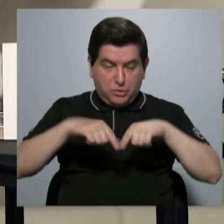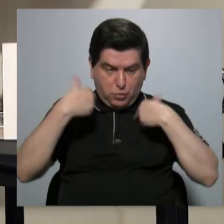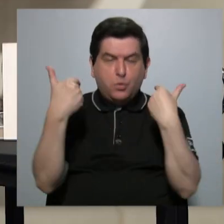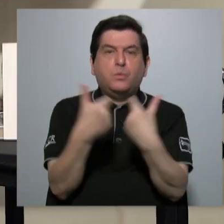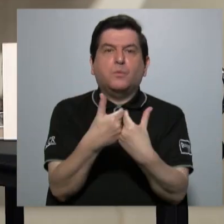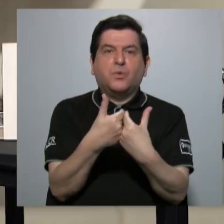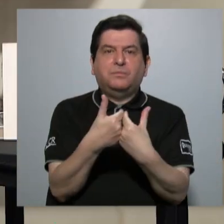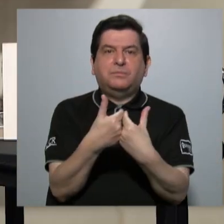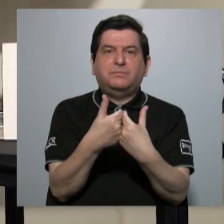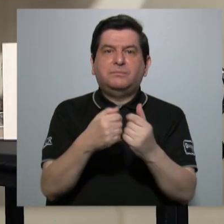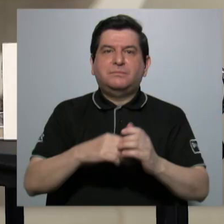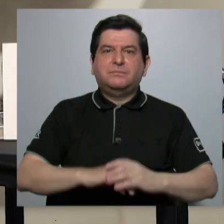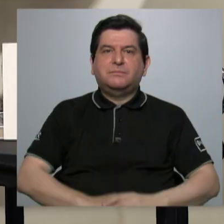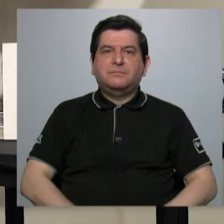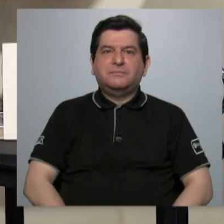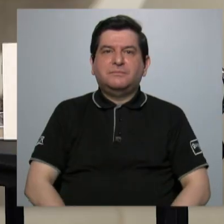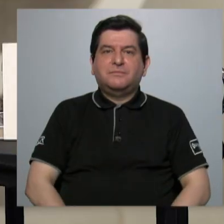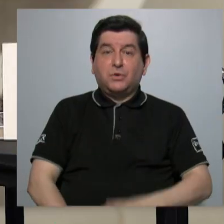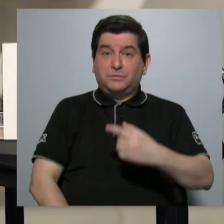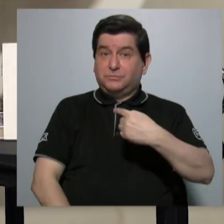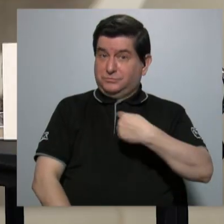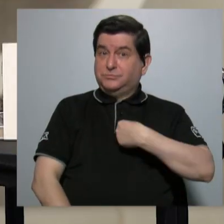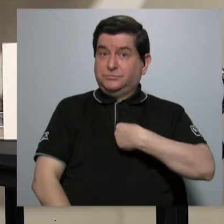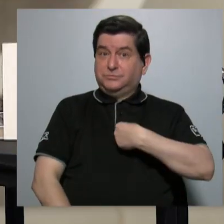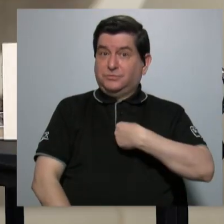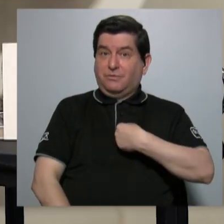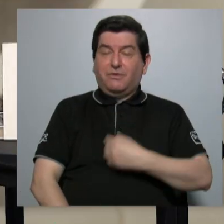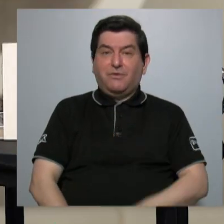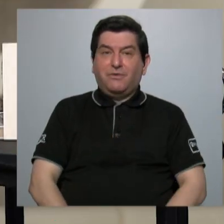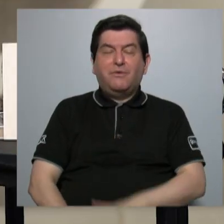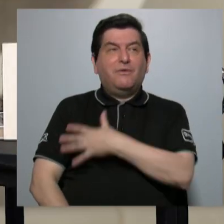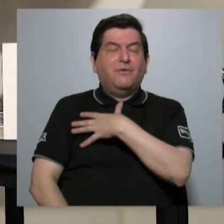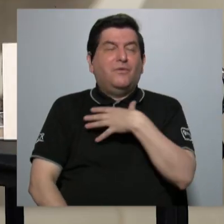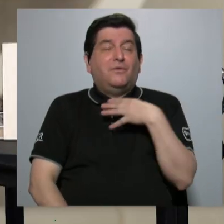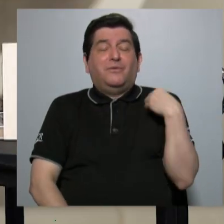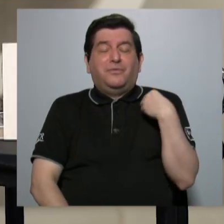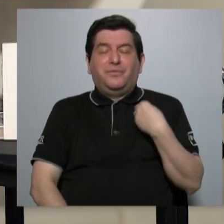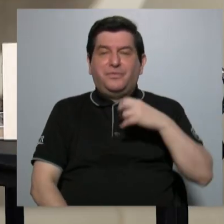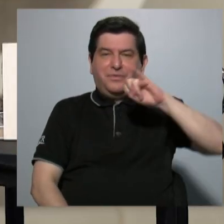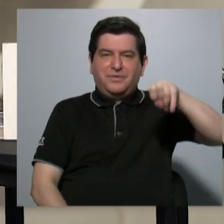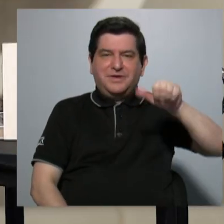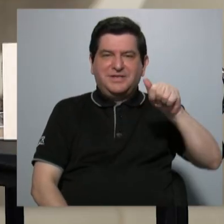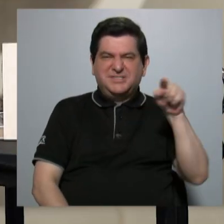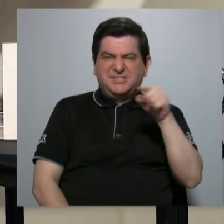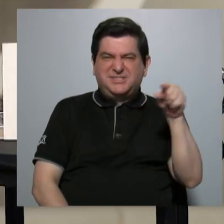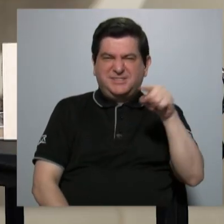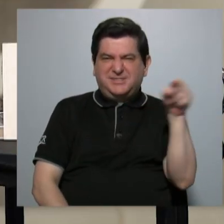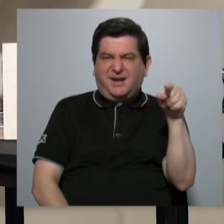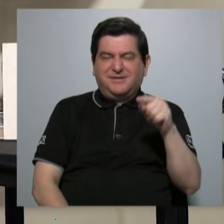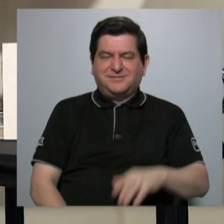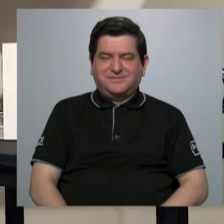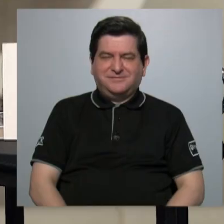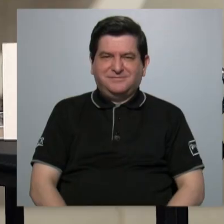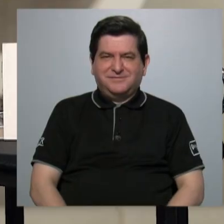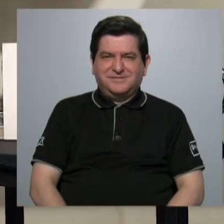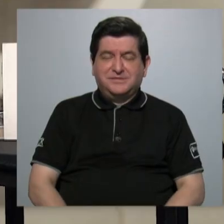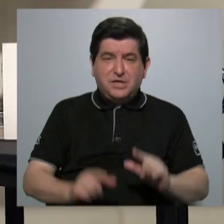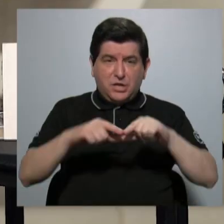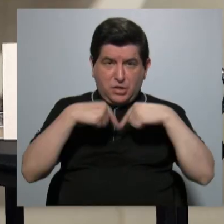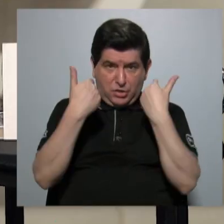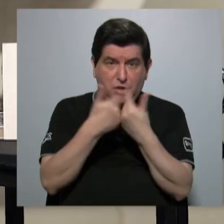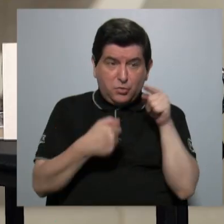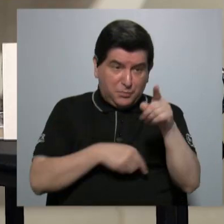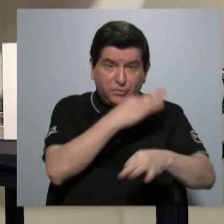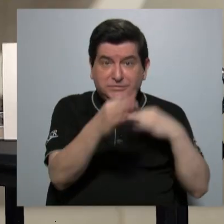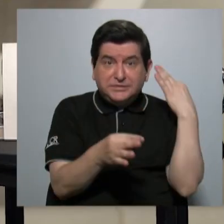grupo, ¿verdad? Entonces a mí me gusta mucho el jazz también, ¿verdad? Entonces, en los grupos de